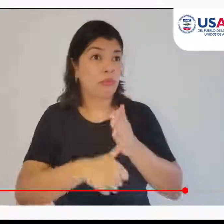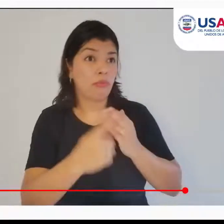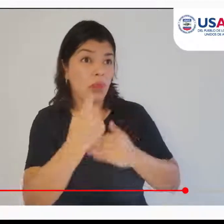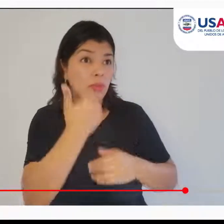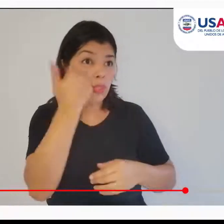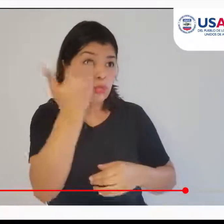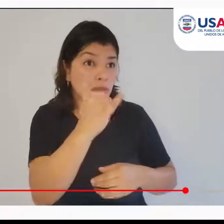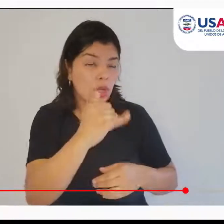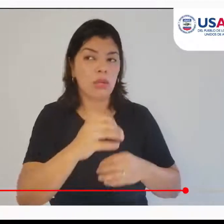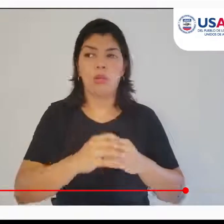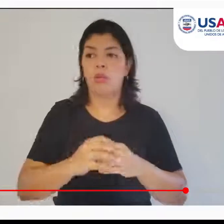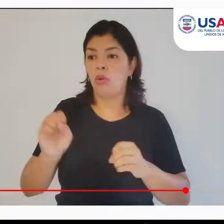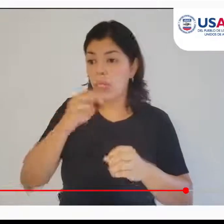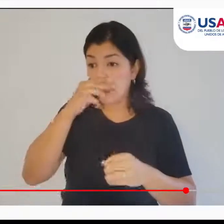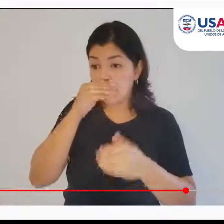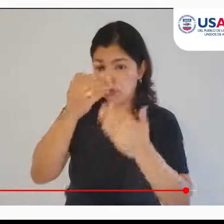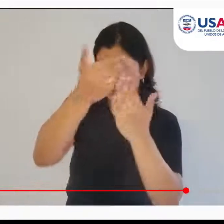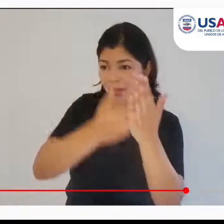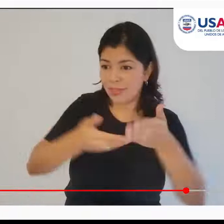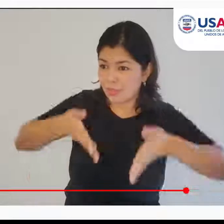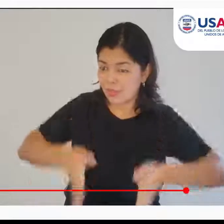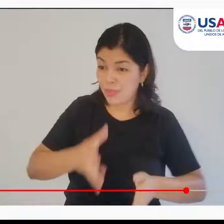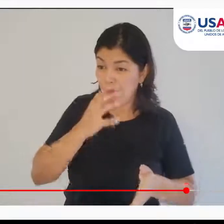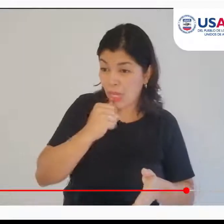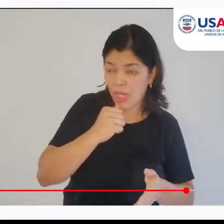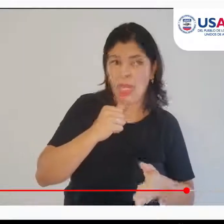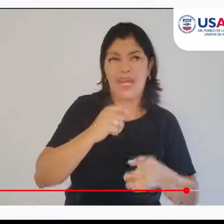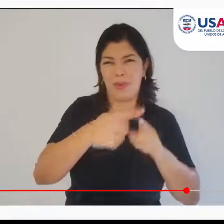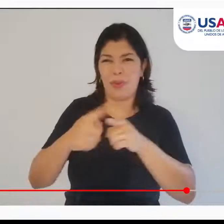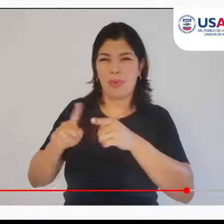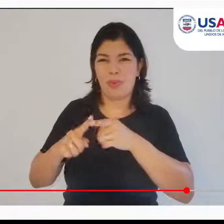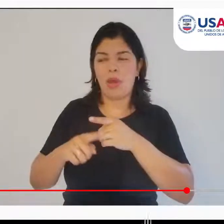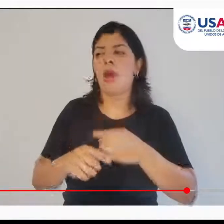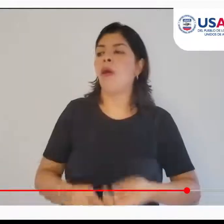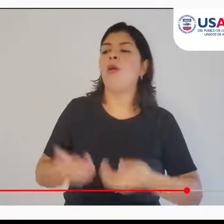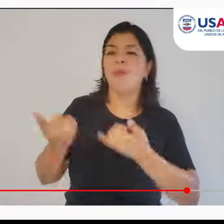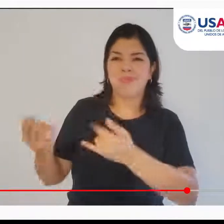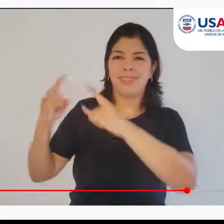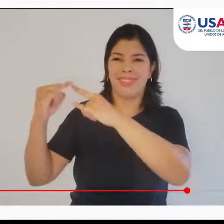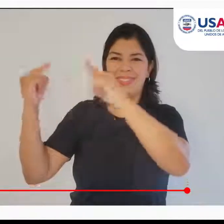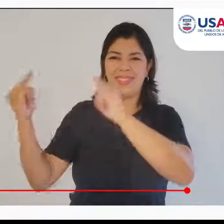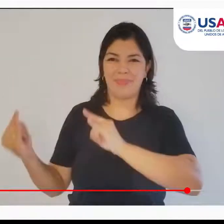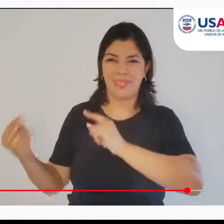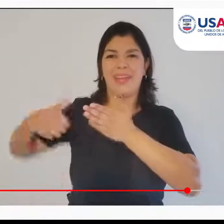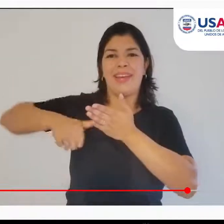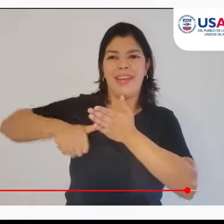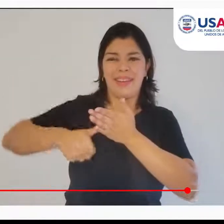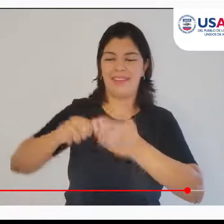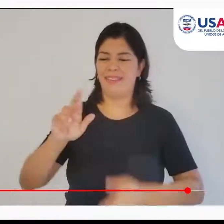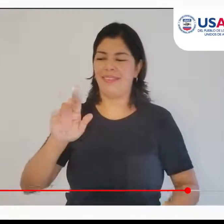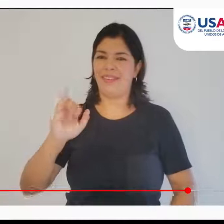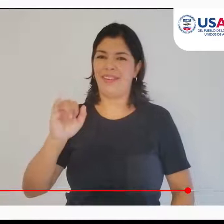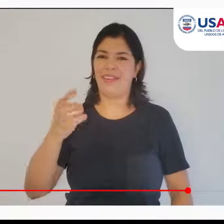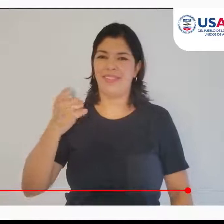tienen cédula, niños sin registro, etcétera. Entonces, allí va la registraduría. Entonces, se le hace el acompañamiento y todas